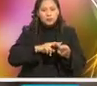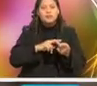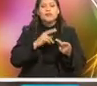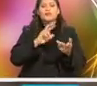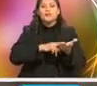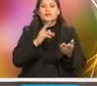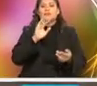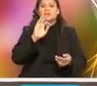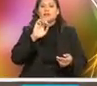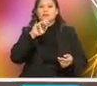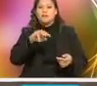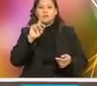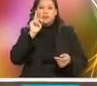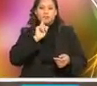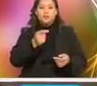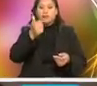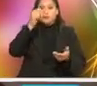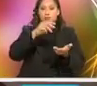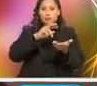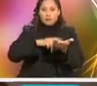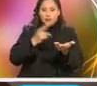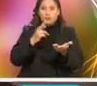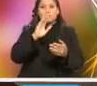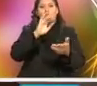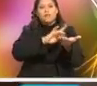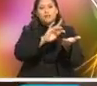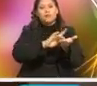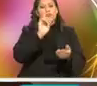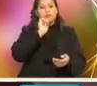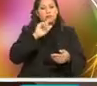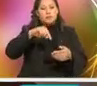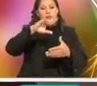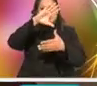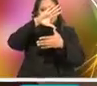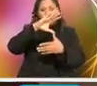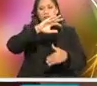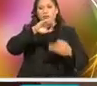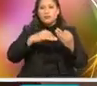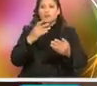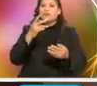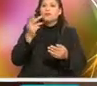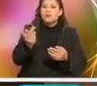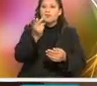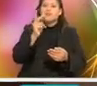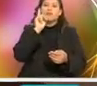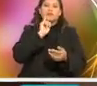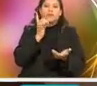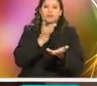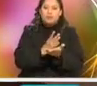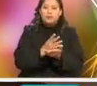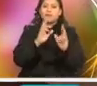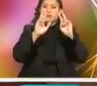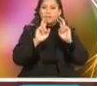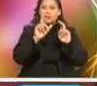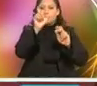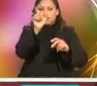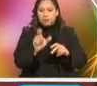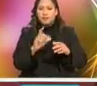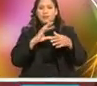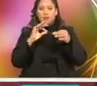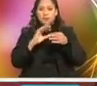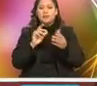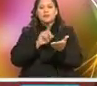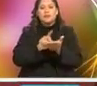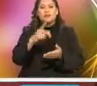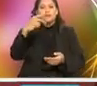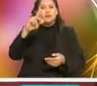una revista de las primeras publicaciones feministas en América Latina, donde todo era con mujeres y se hablaba precisamente de los derechos de la